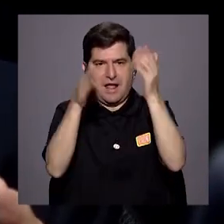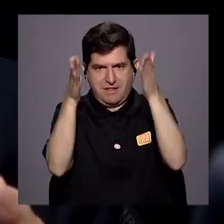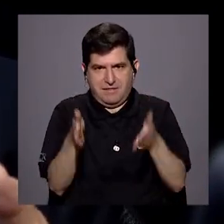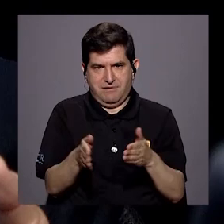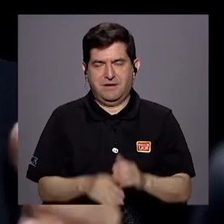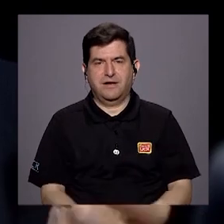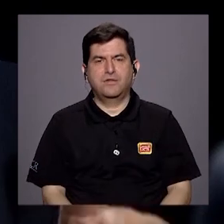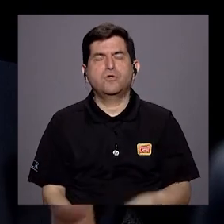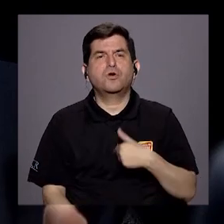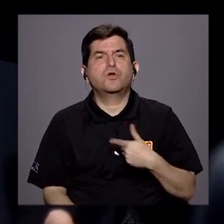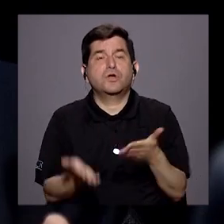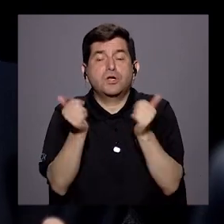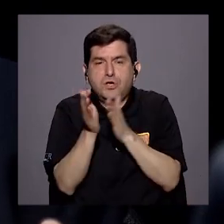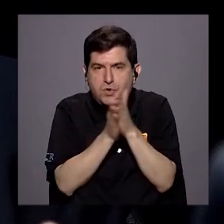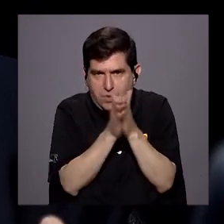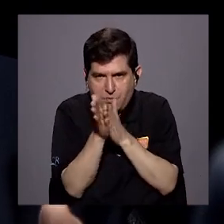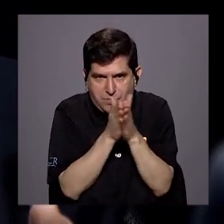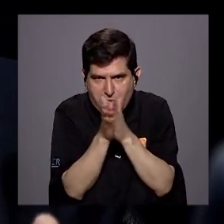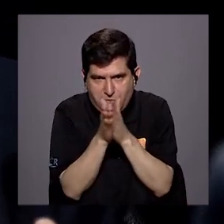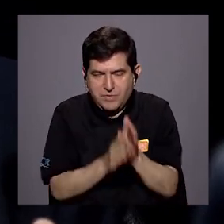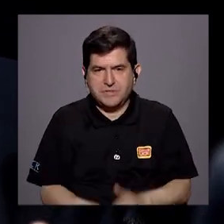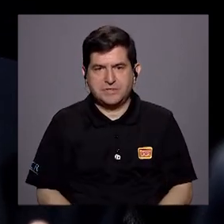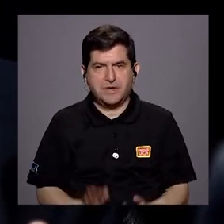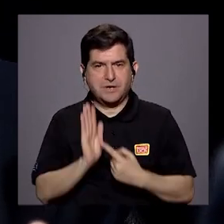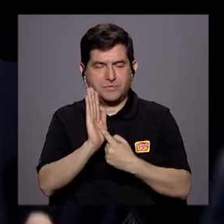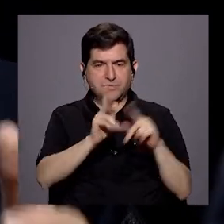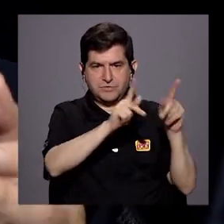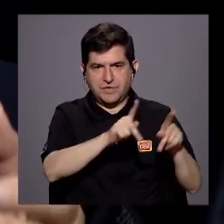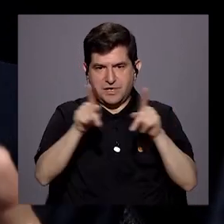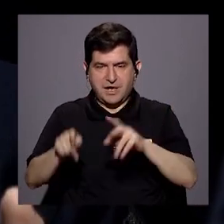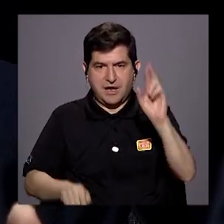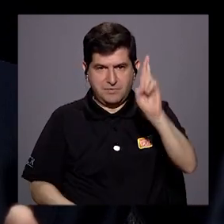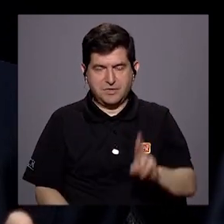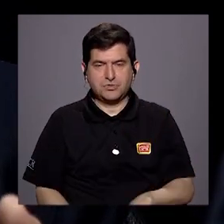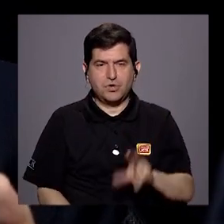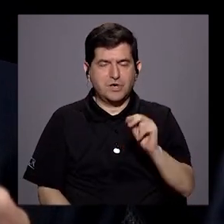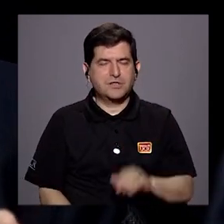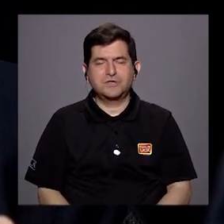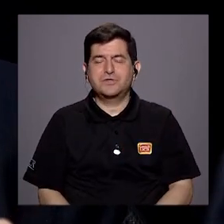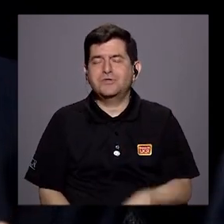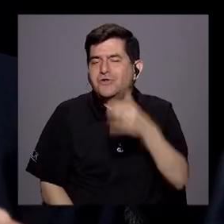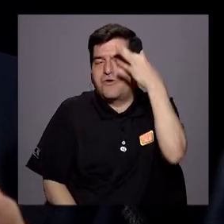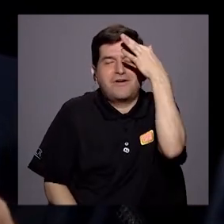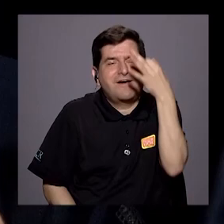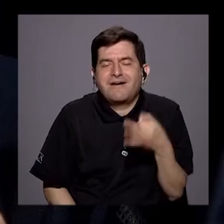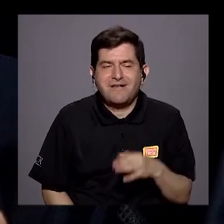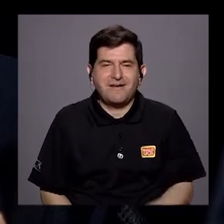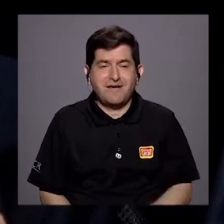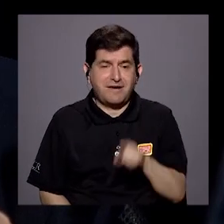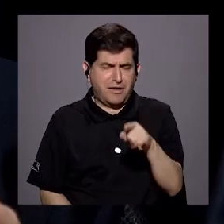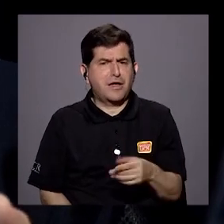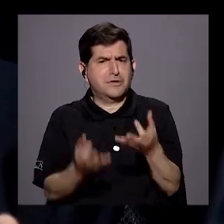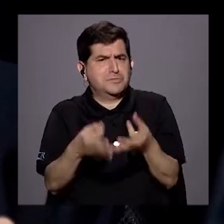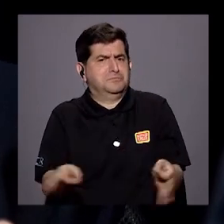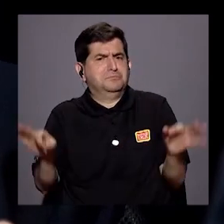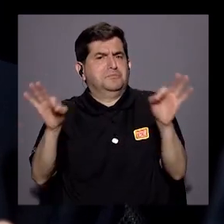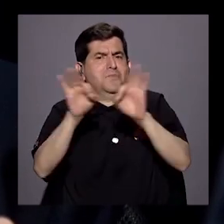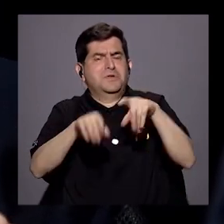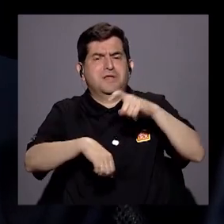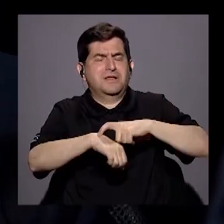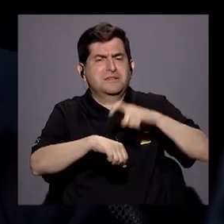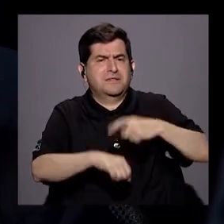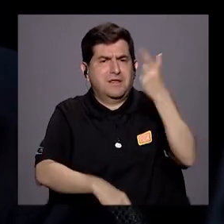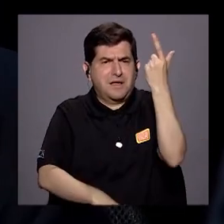cierto yo quisiera aprovechar para señalar a los costarricenses que no caigan en la tentación de creer que es una gran cosa a la hora de